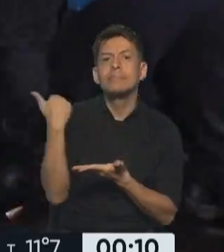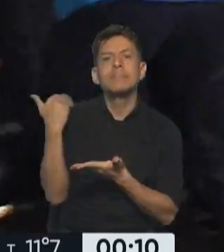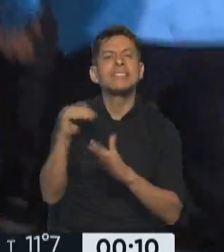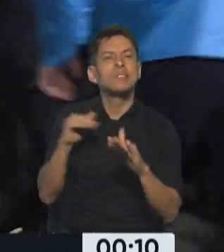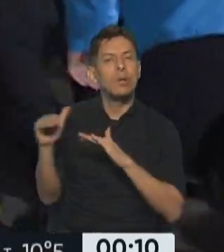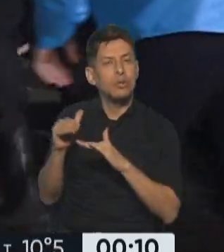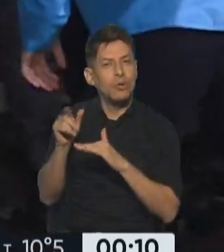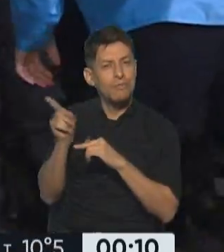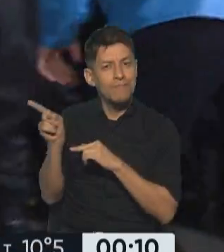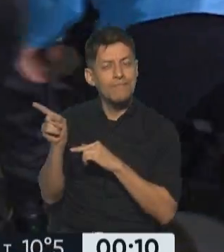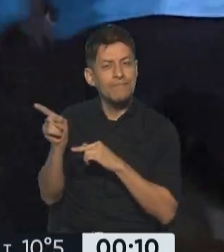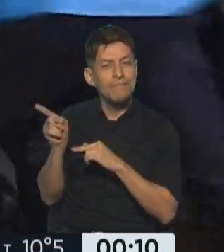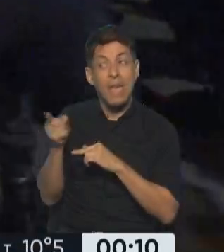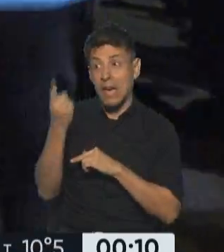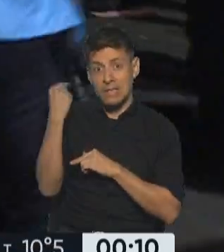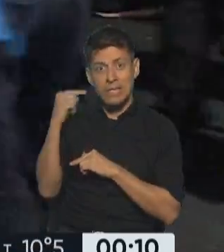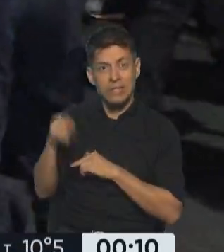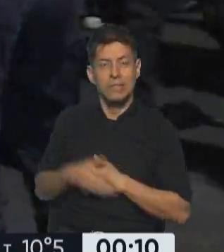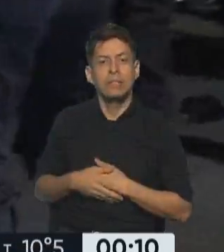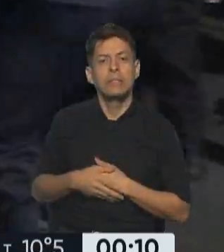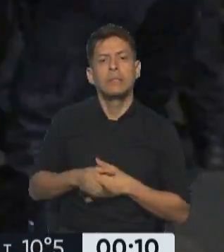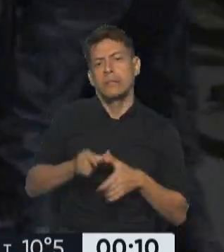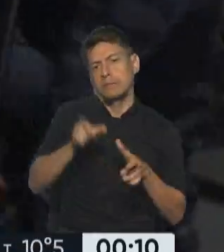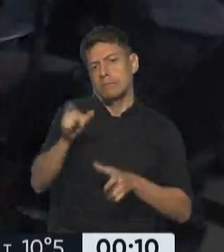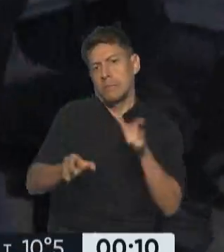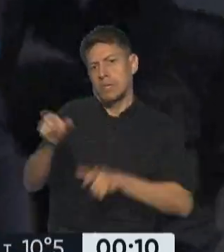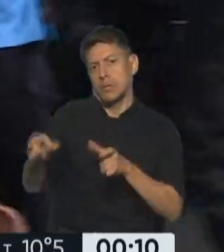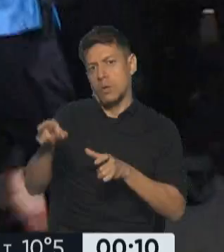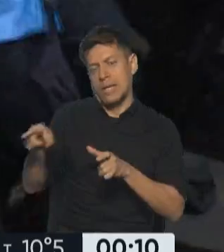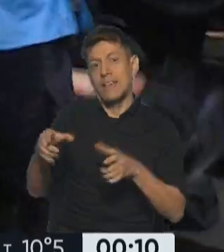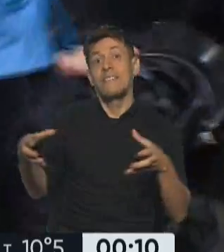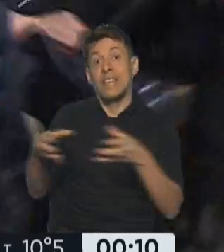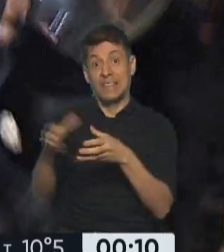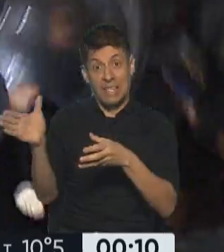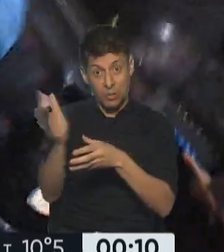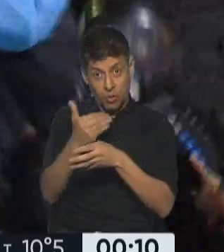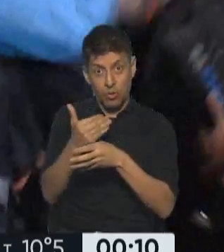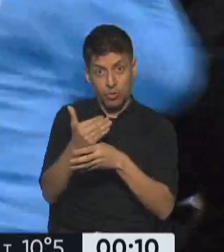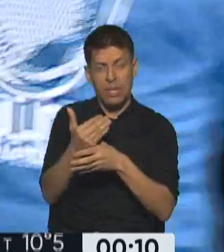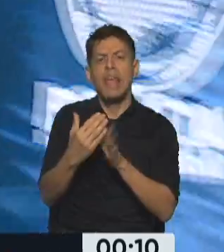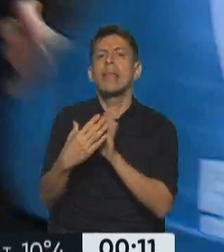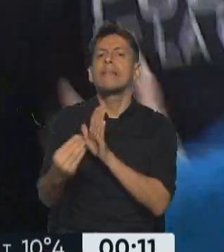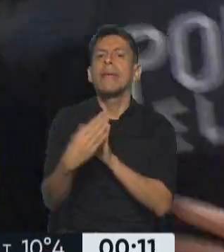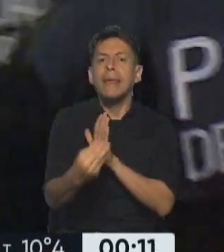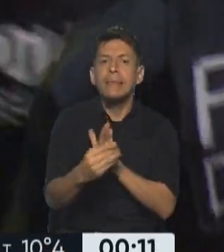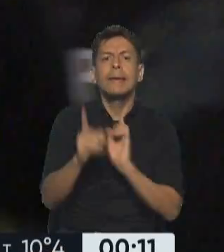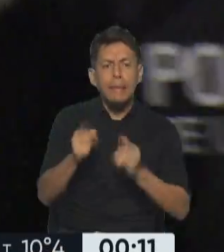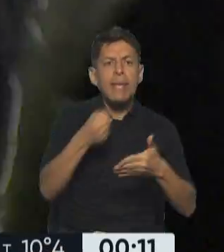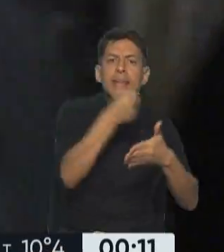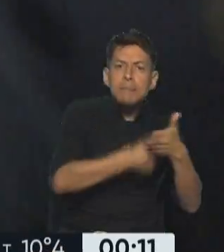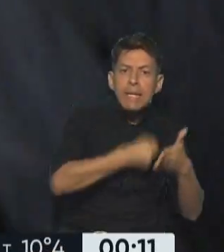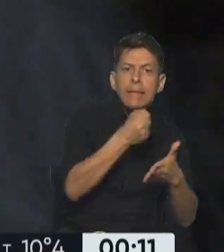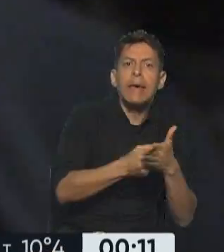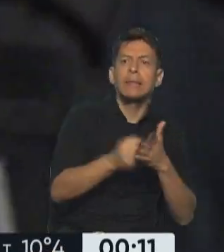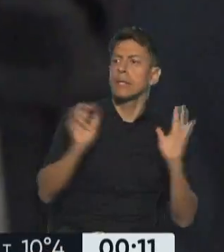esto que sucedió el día de ayer. Varios referentes del Frente de Todos, pero también muchísimos militantes y gente de a